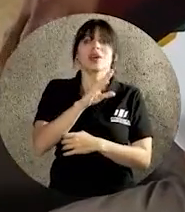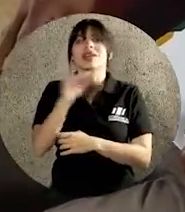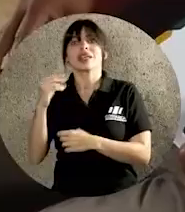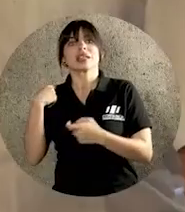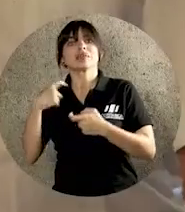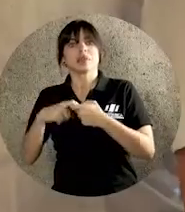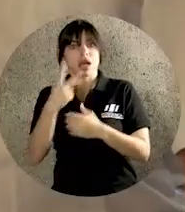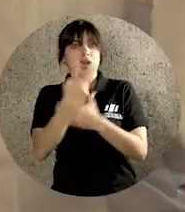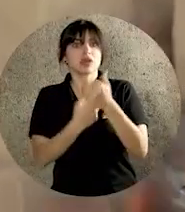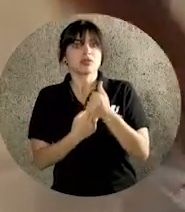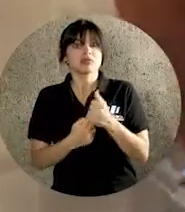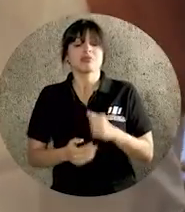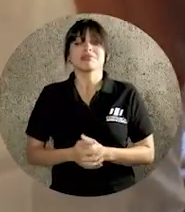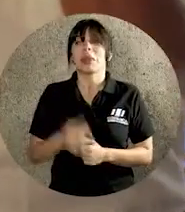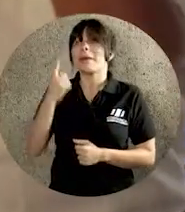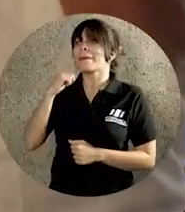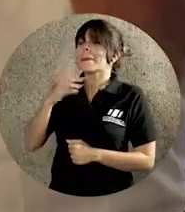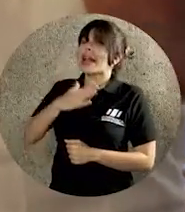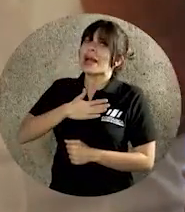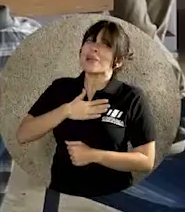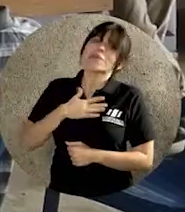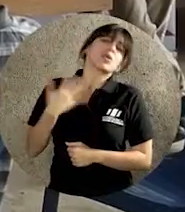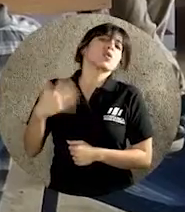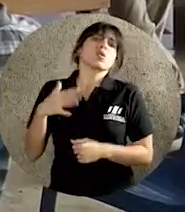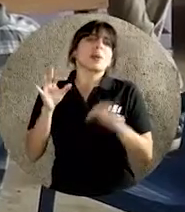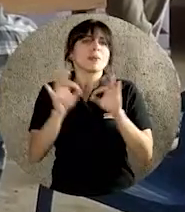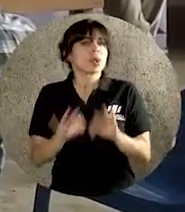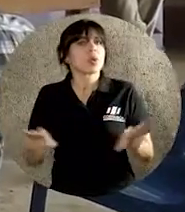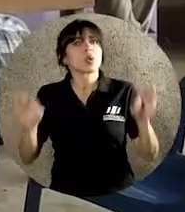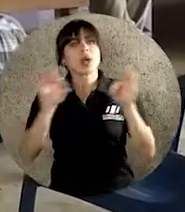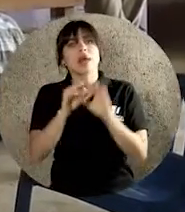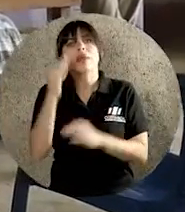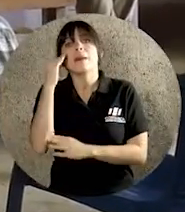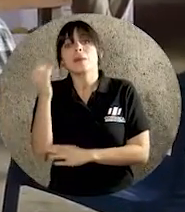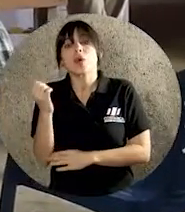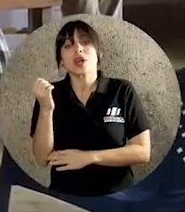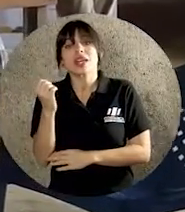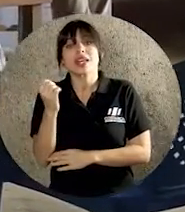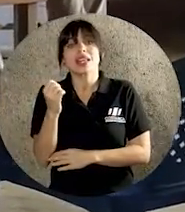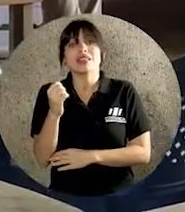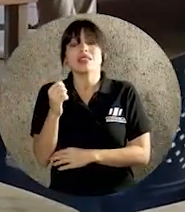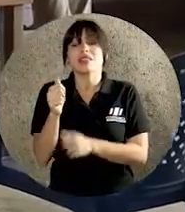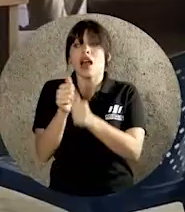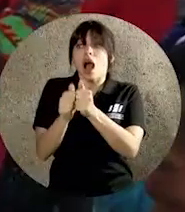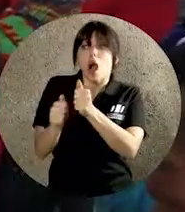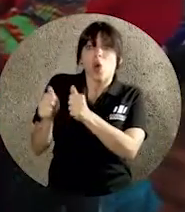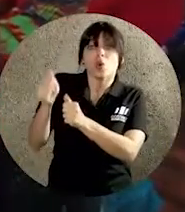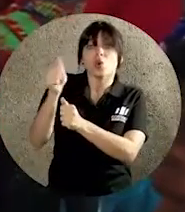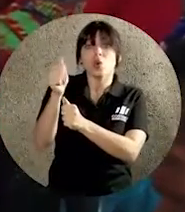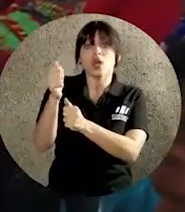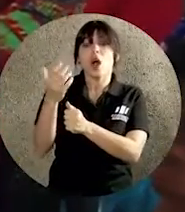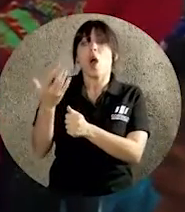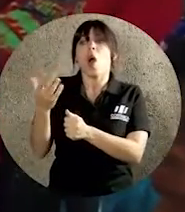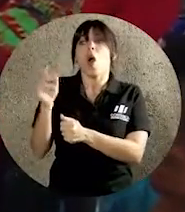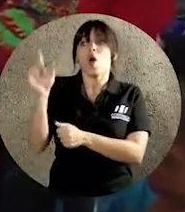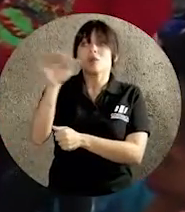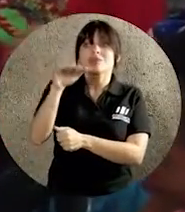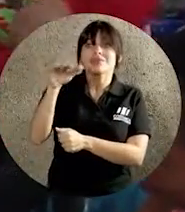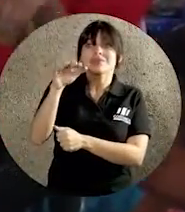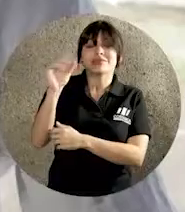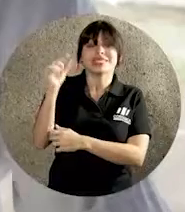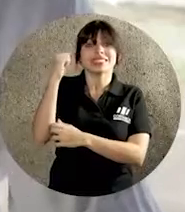español. Para mí es muy, muy importante porque las autoridades o los